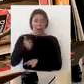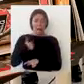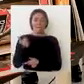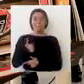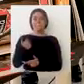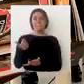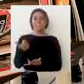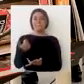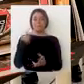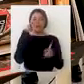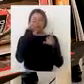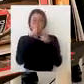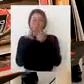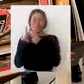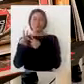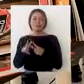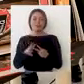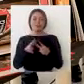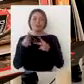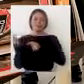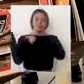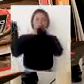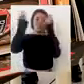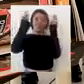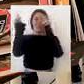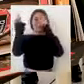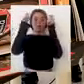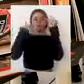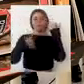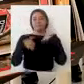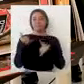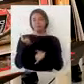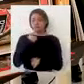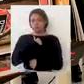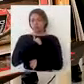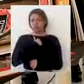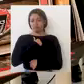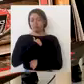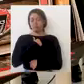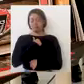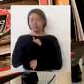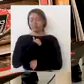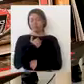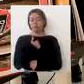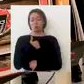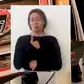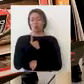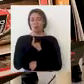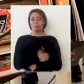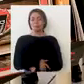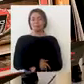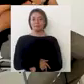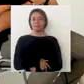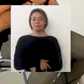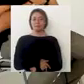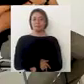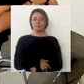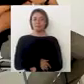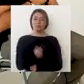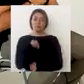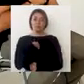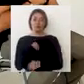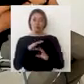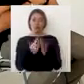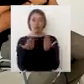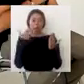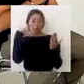conociendo los juegos de rol y todas sus bondades, así como me pasó a mí. A mí me pasó que yo no era un lector